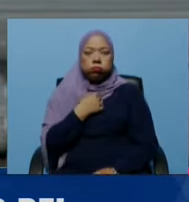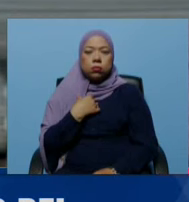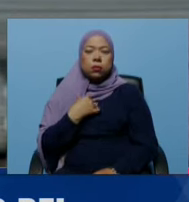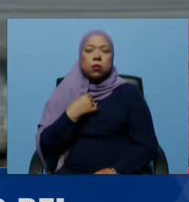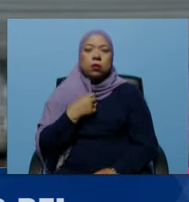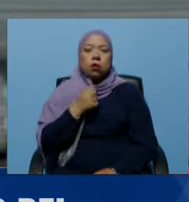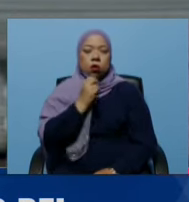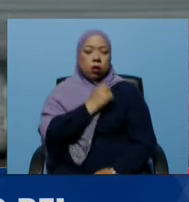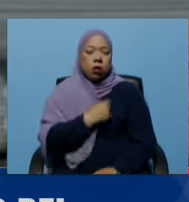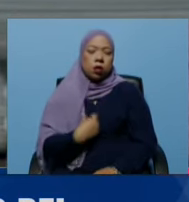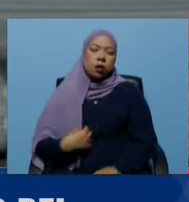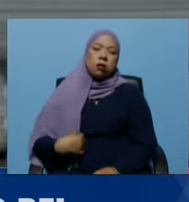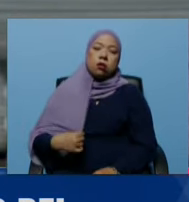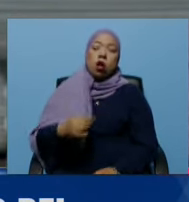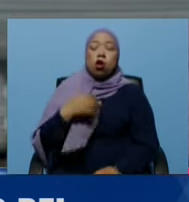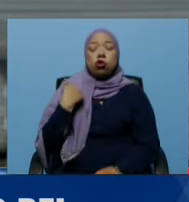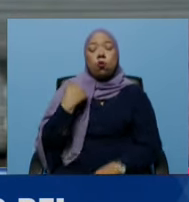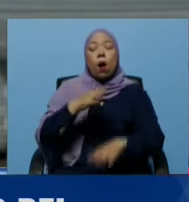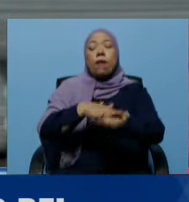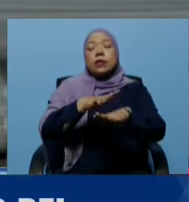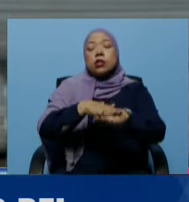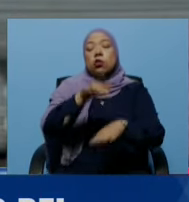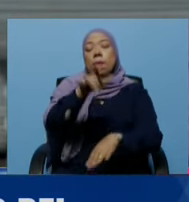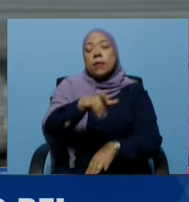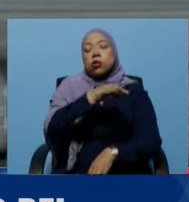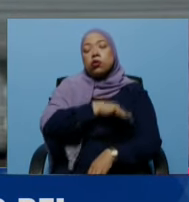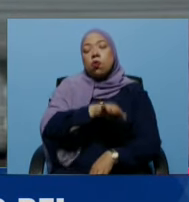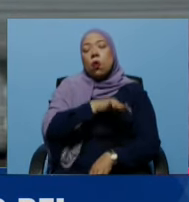Yo le digo, señores con sotana,